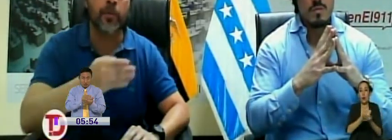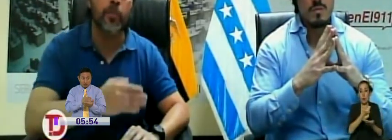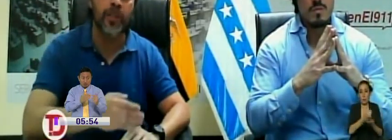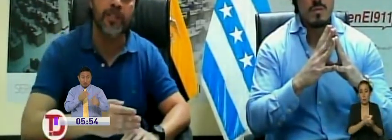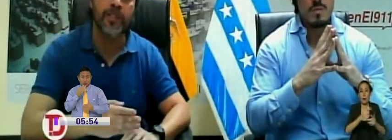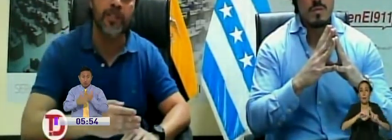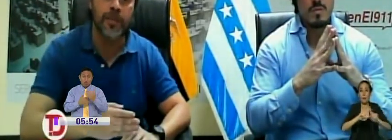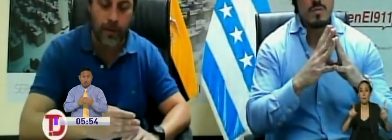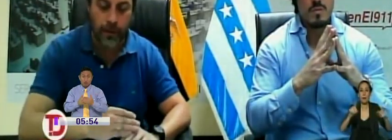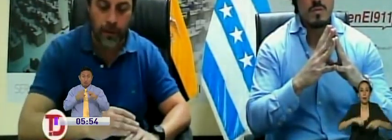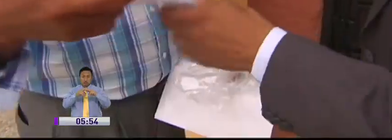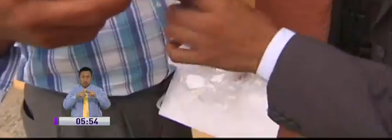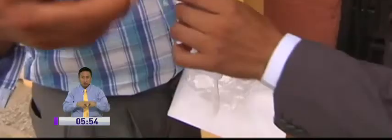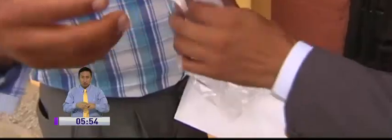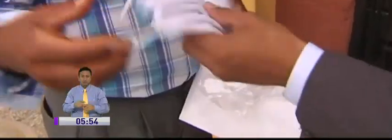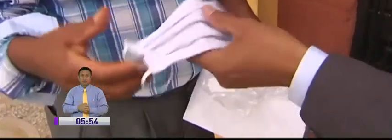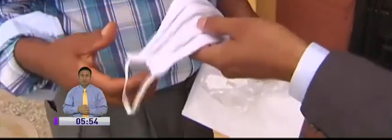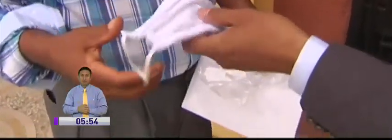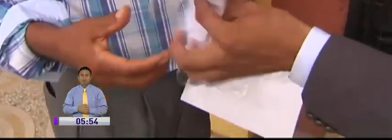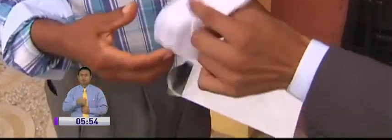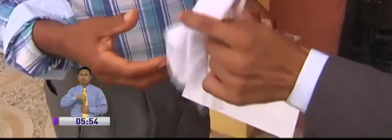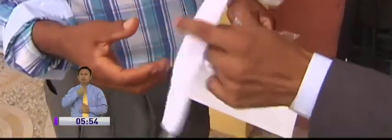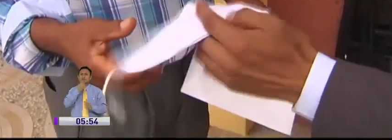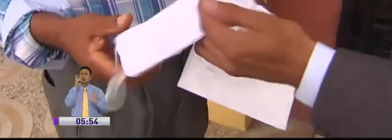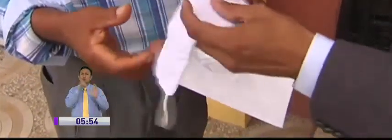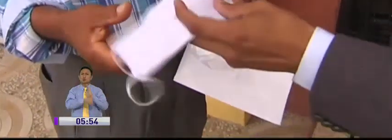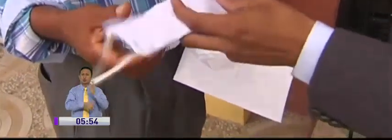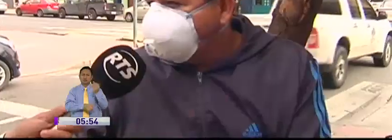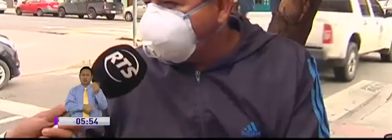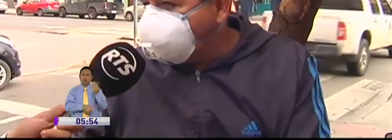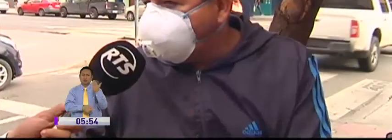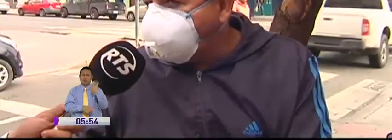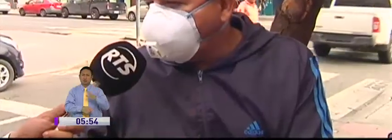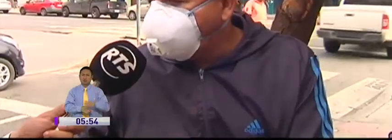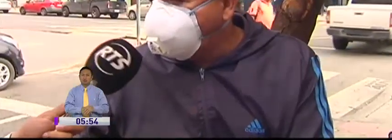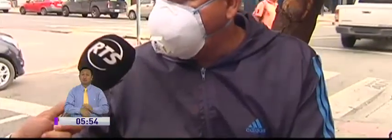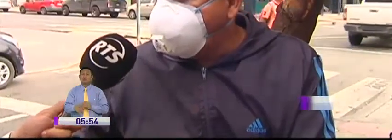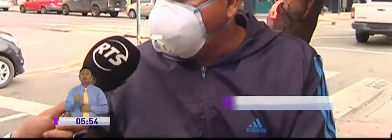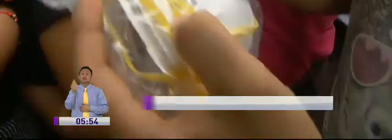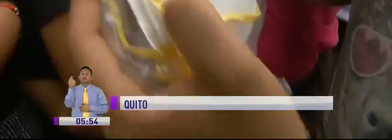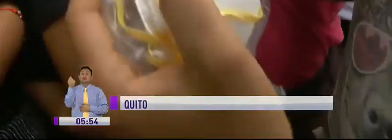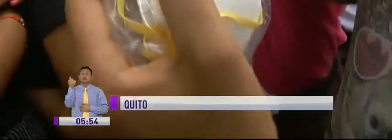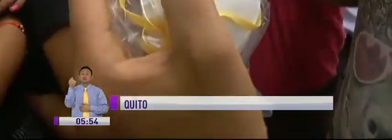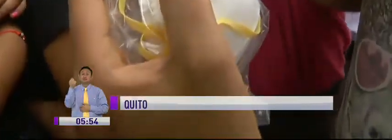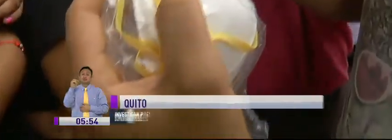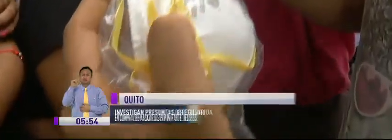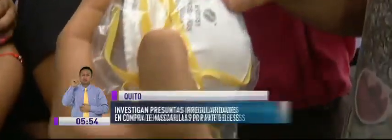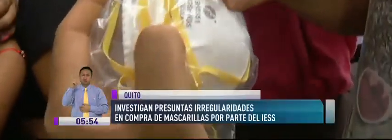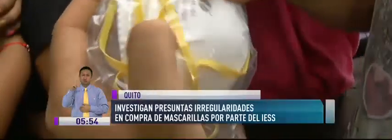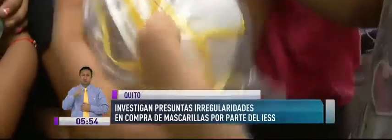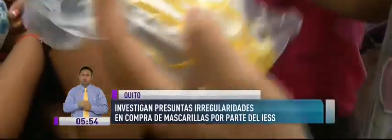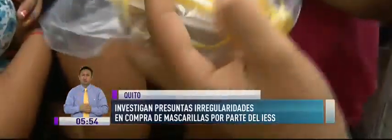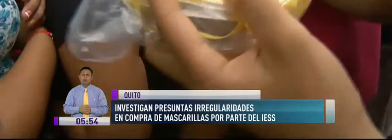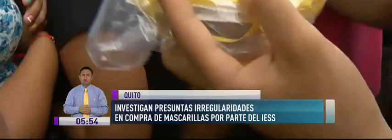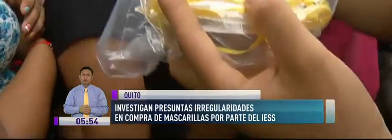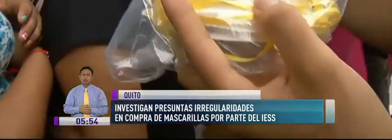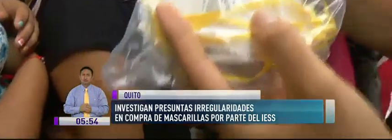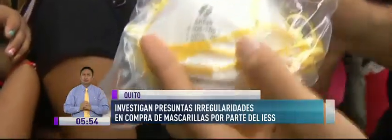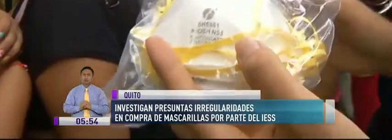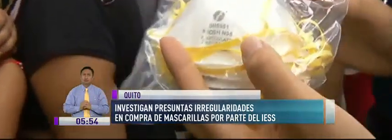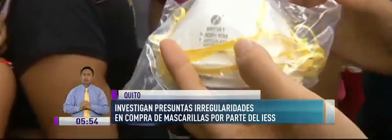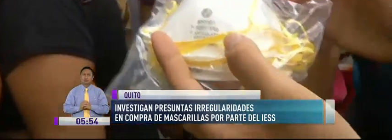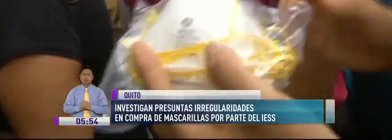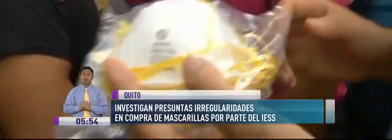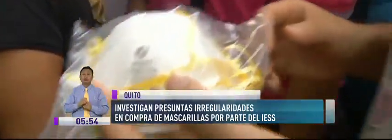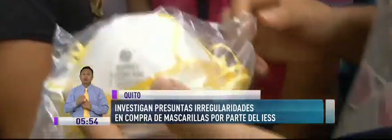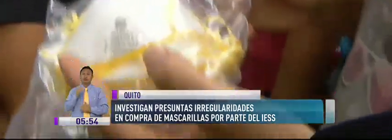este proceso pueda ser revisado. Las denuncias en redes sociales reportaban que el costo de las mascarillas estaba elevado, por lo que